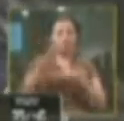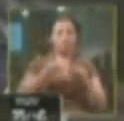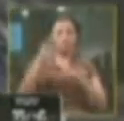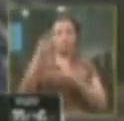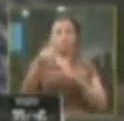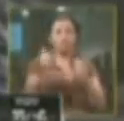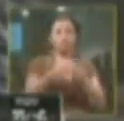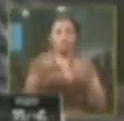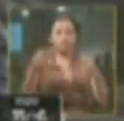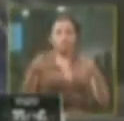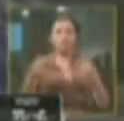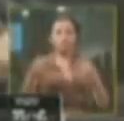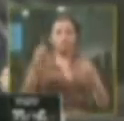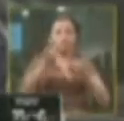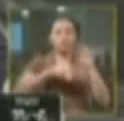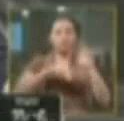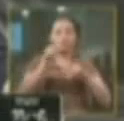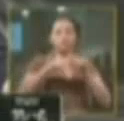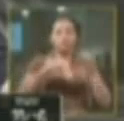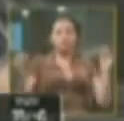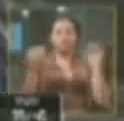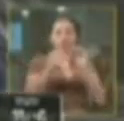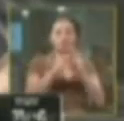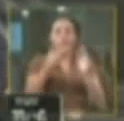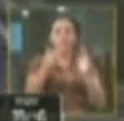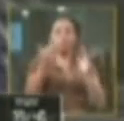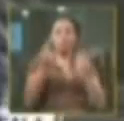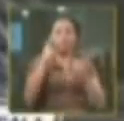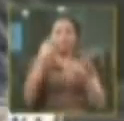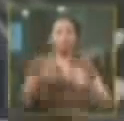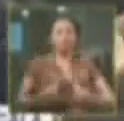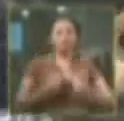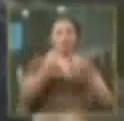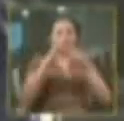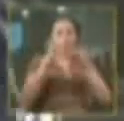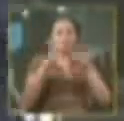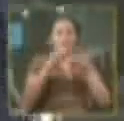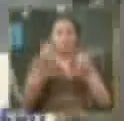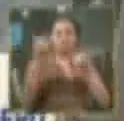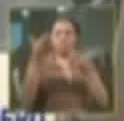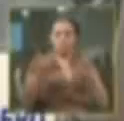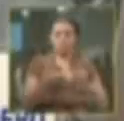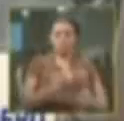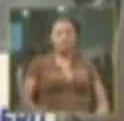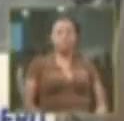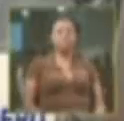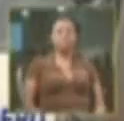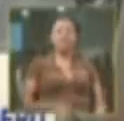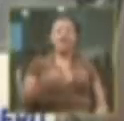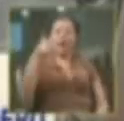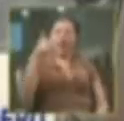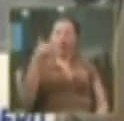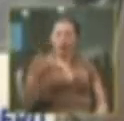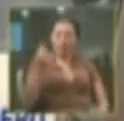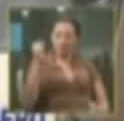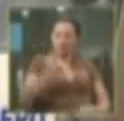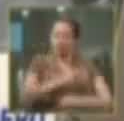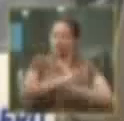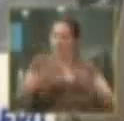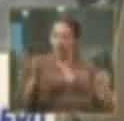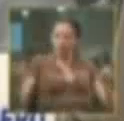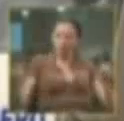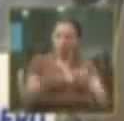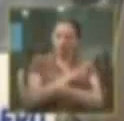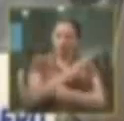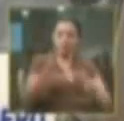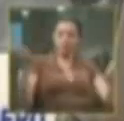debate constructivo que estamos teniendo, incorporamos todo lo que sea mejor para la claridad del texto. Y gracias. Bienvenido. Ahora sí creo que está cerrado, completo, claro.